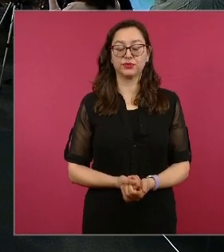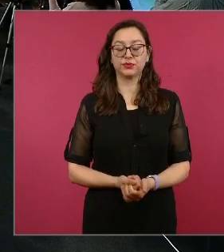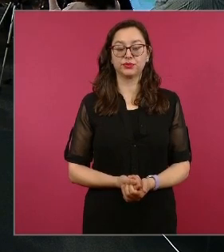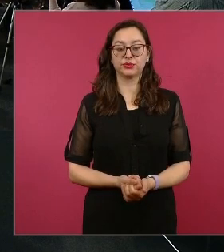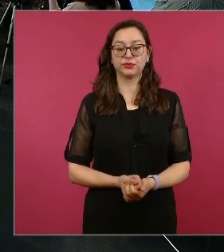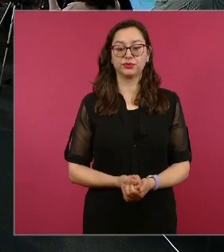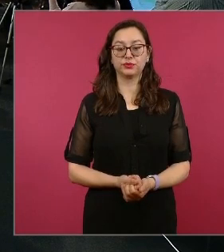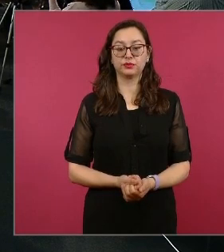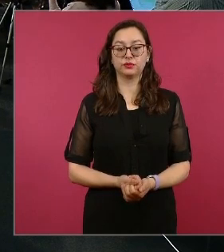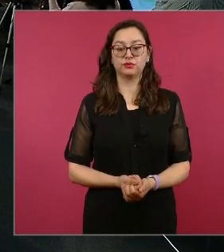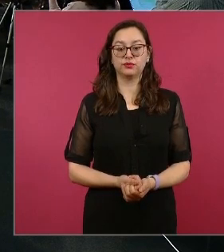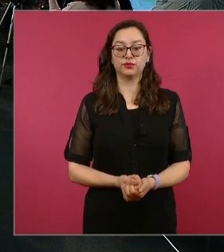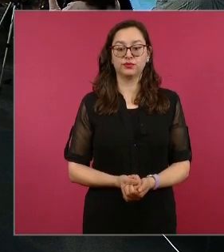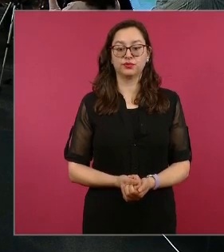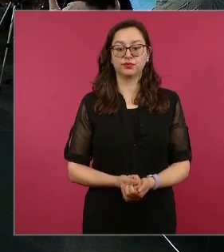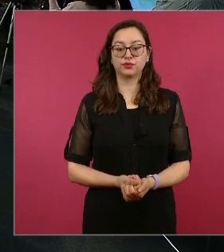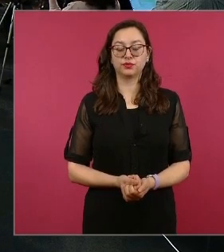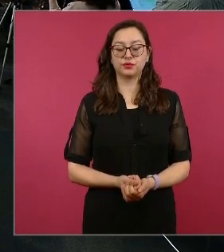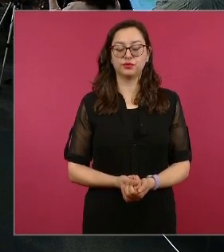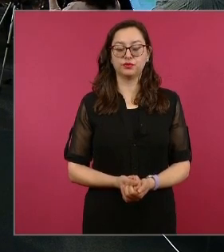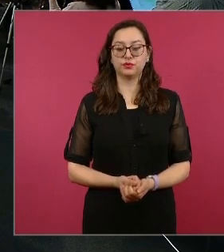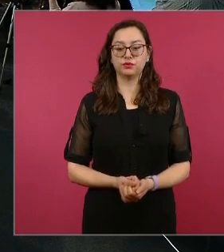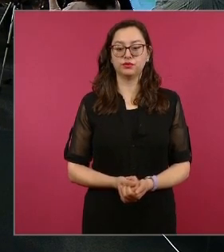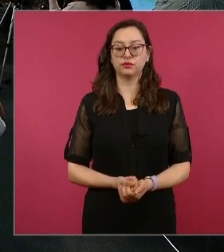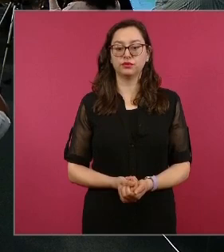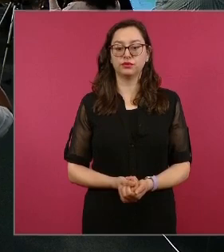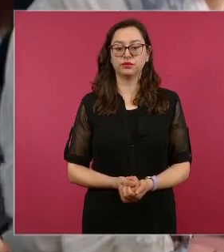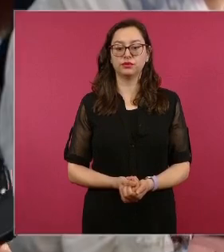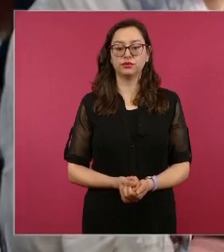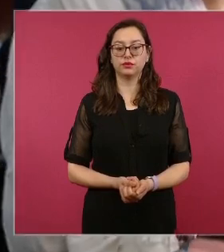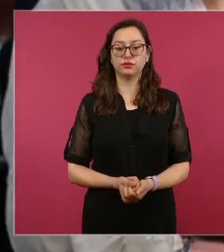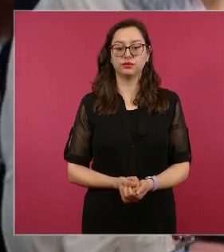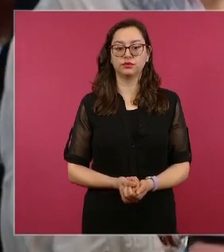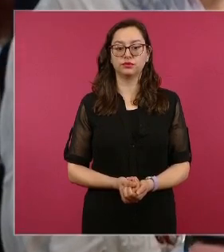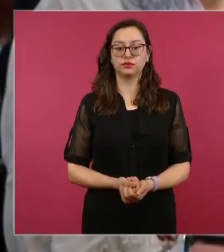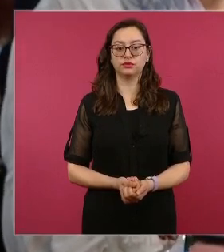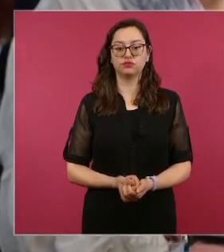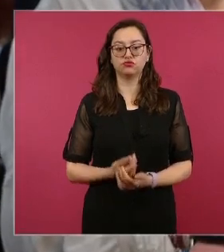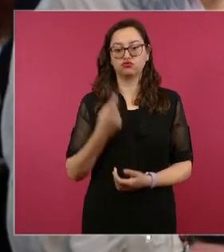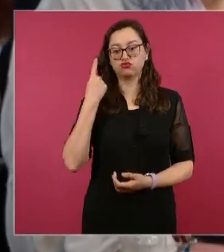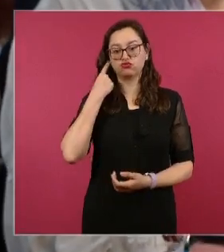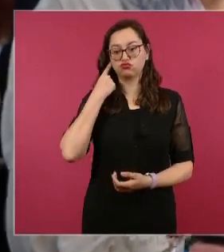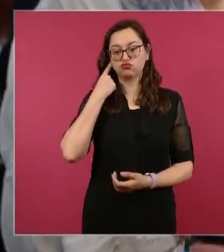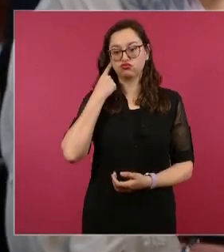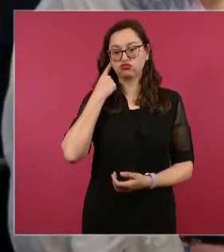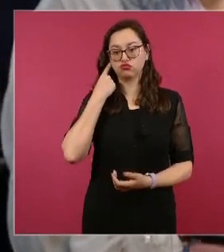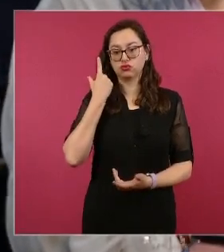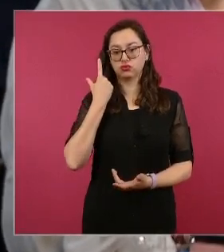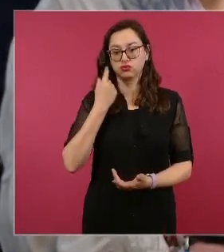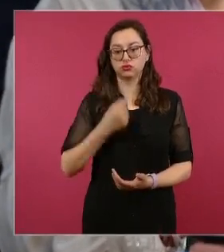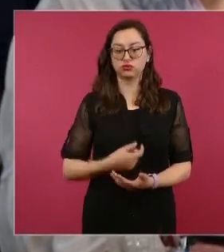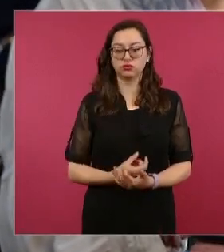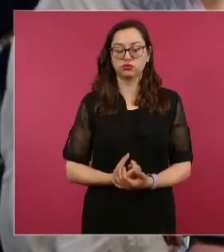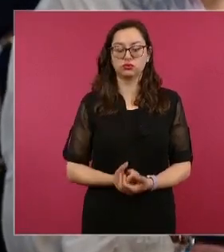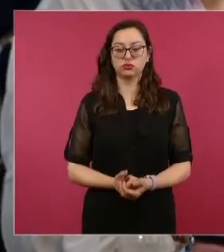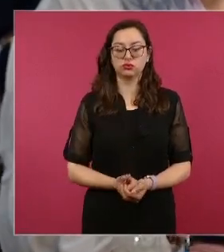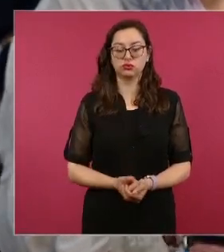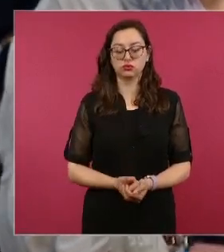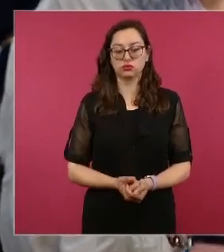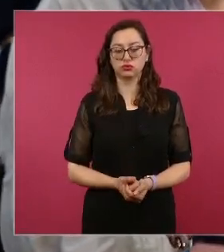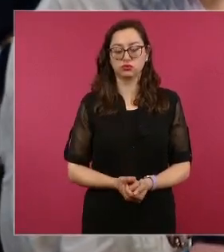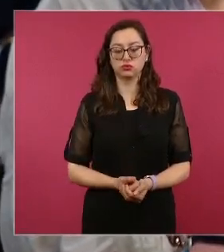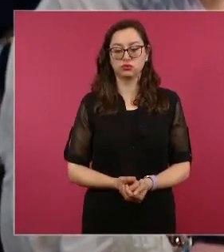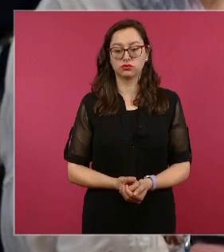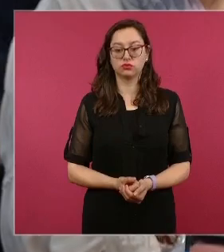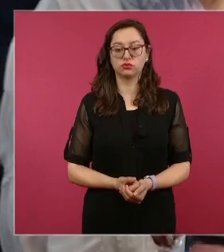se lleve a tribunales y que en caso de que el tribunal encuentre una orden de aprehensión, que se pida